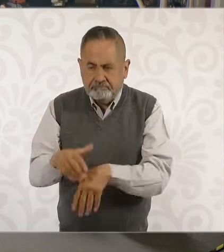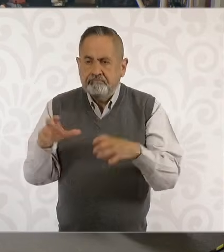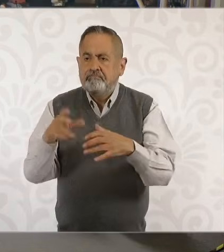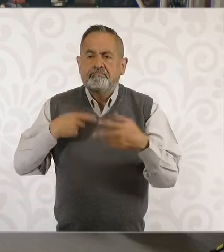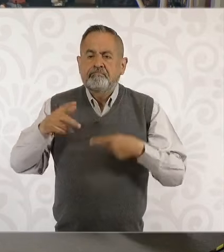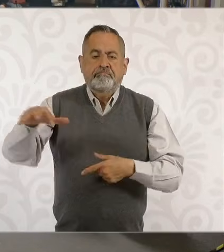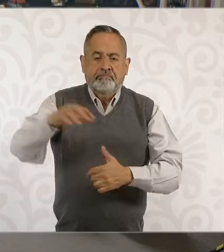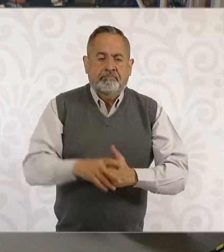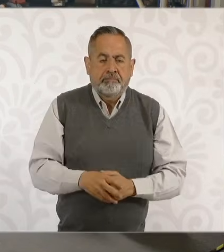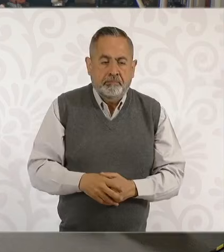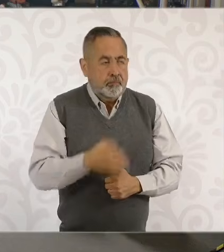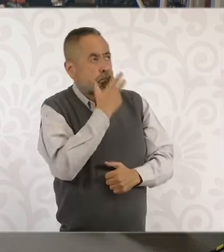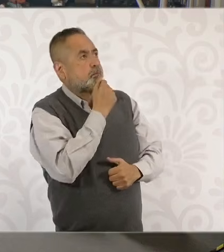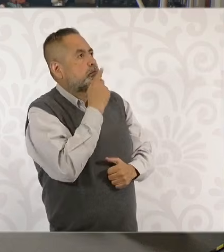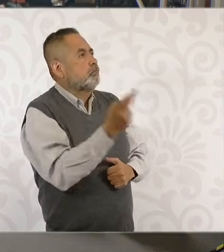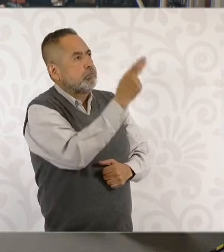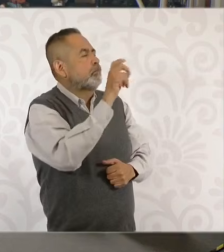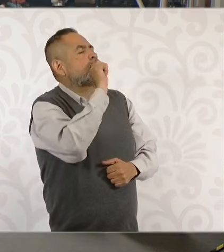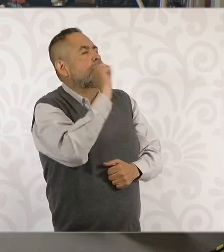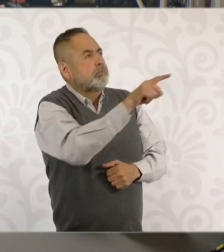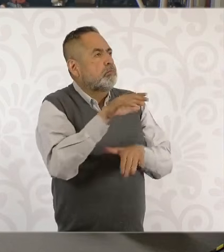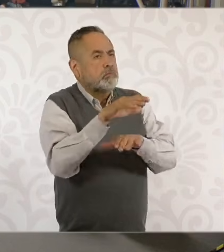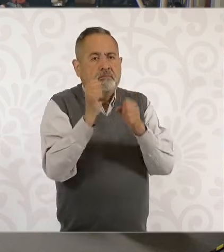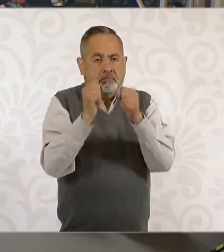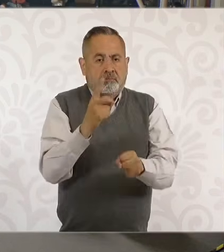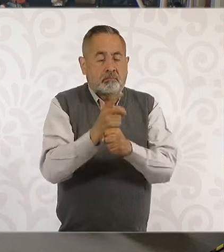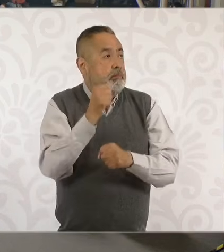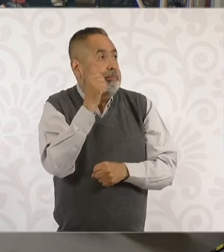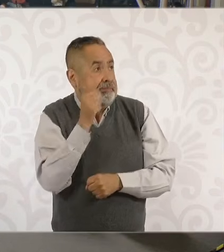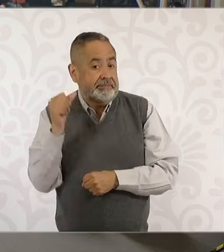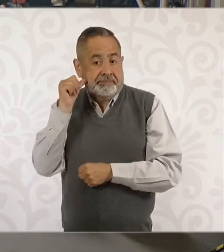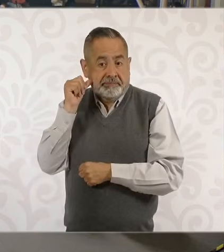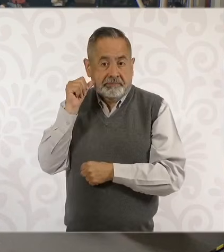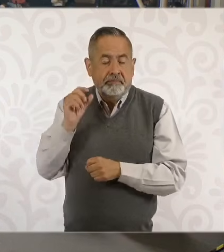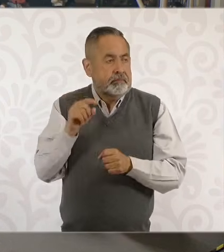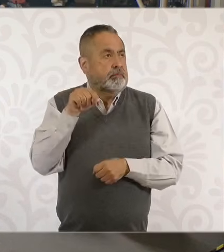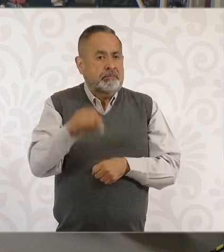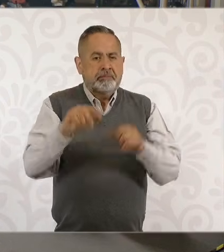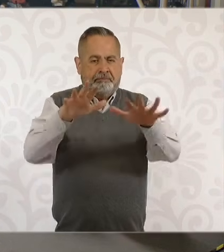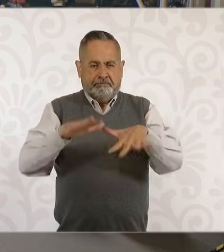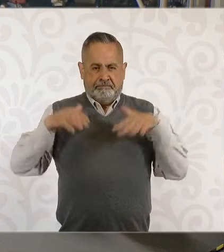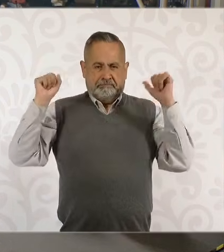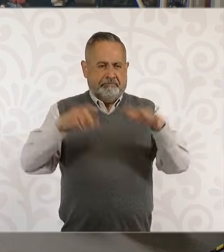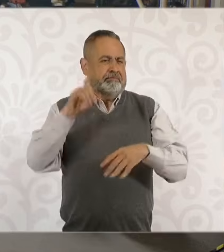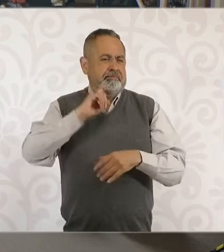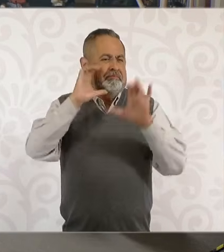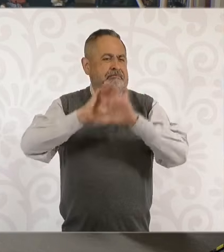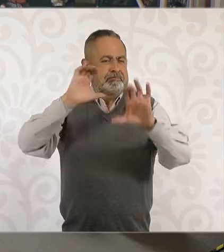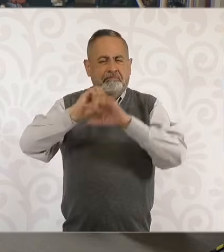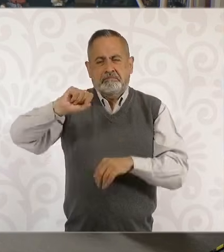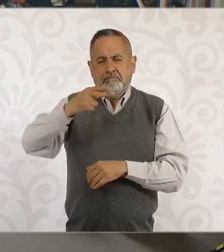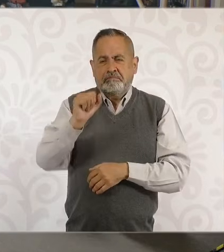En este mismo sentido, presidente, en cuestión de seguridad, pues el día de ayer el evento de Shakira dejó